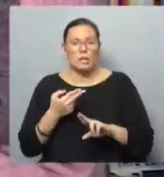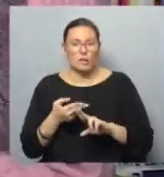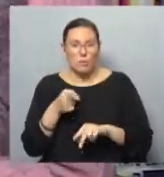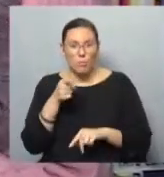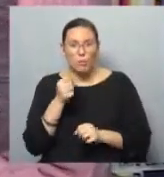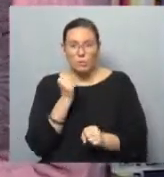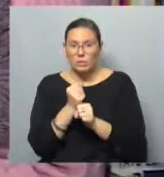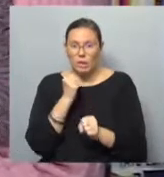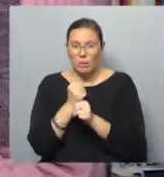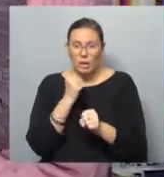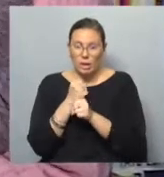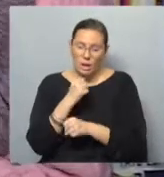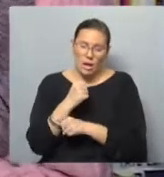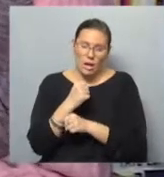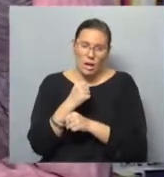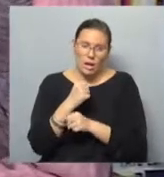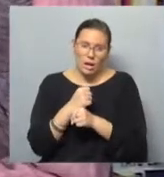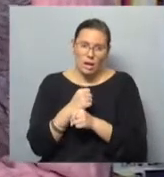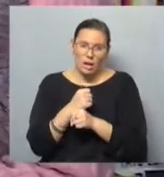vos trabajaste mucho